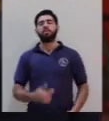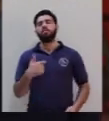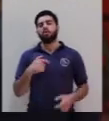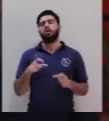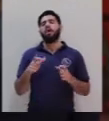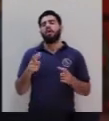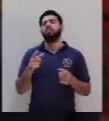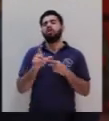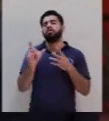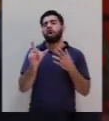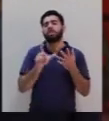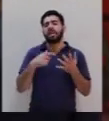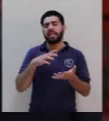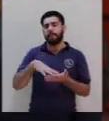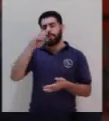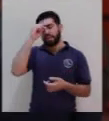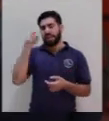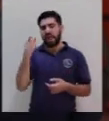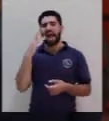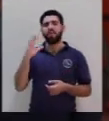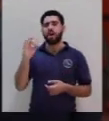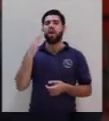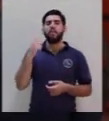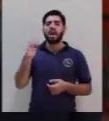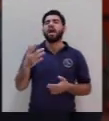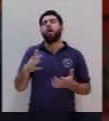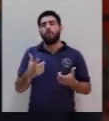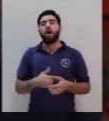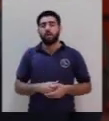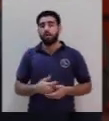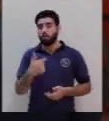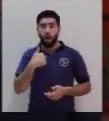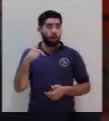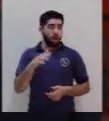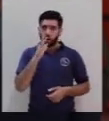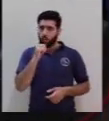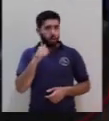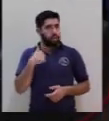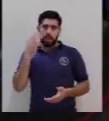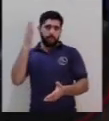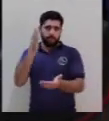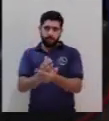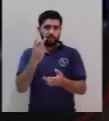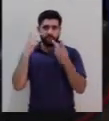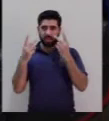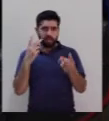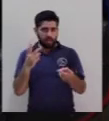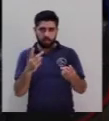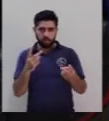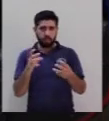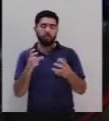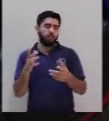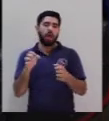abuelos que no están en nuestras casas, sino nosotros tenemos que consultar y tenemos que aprender de los abuelos o de las personas mayores que